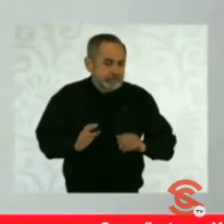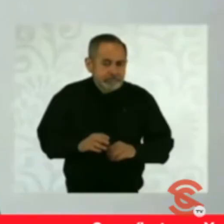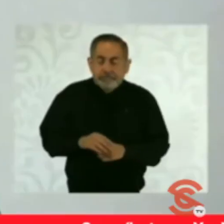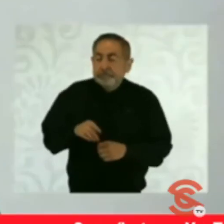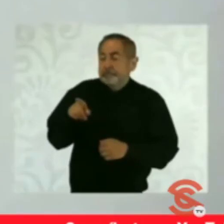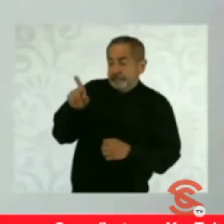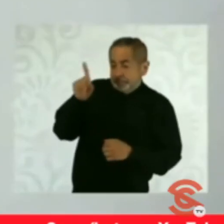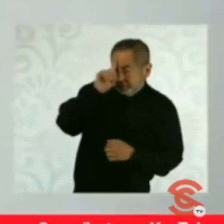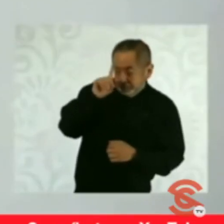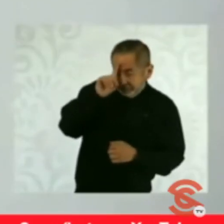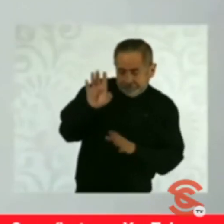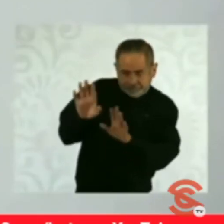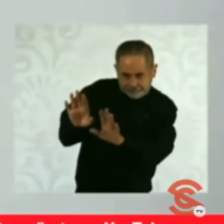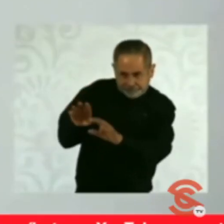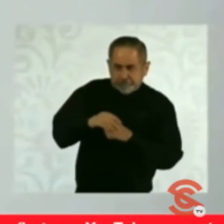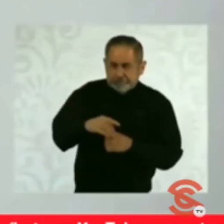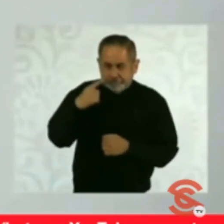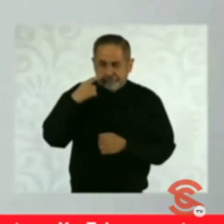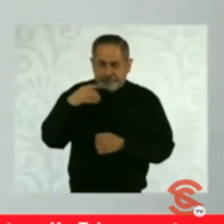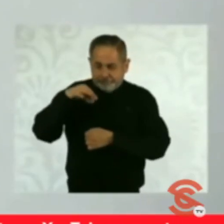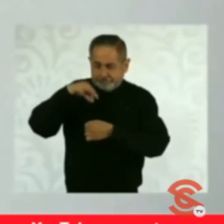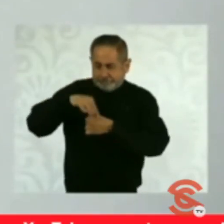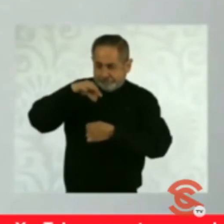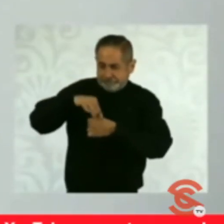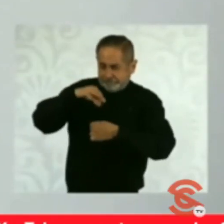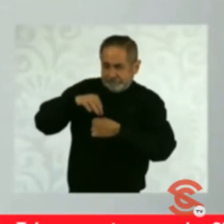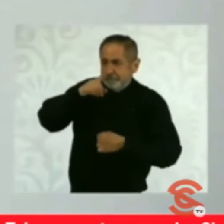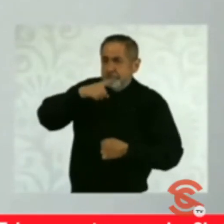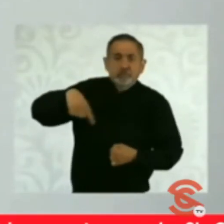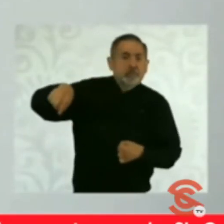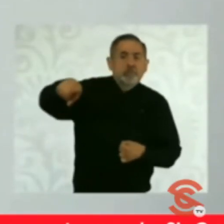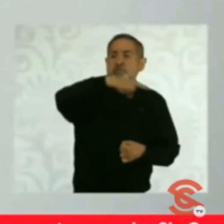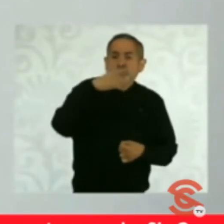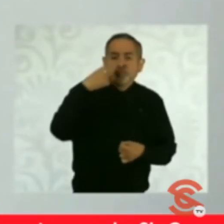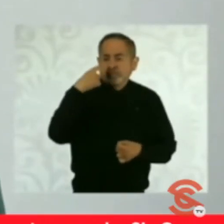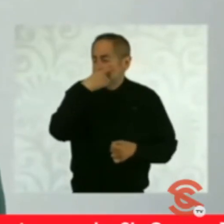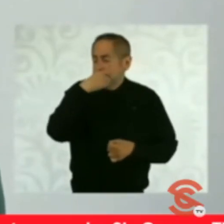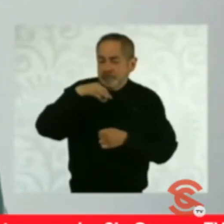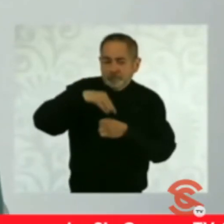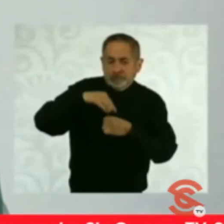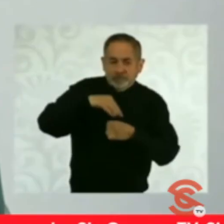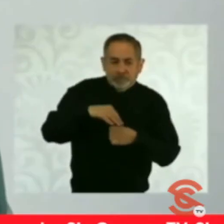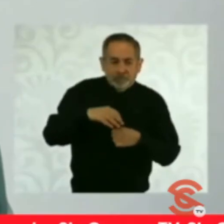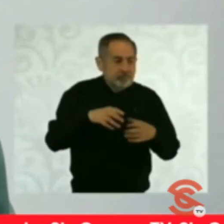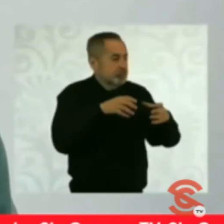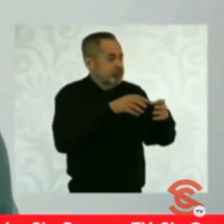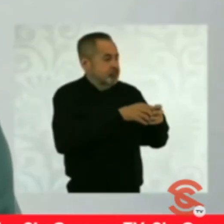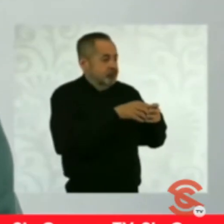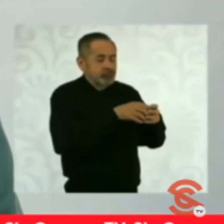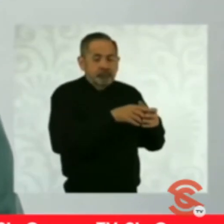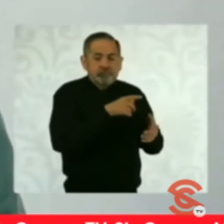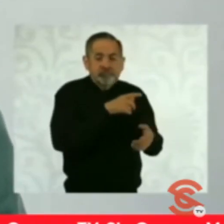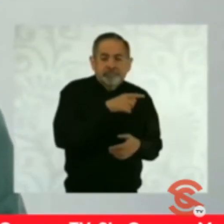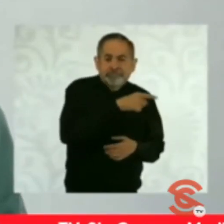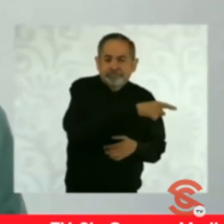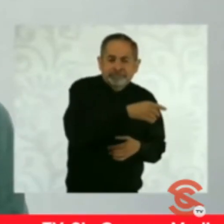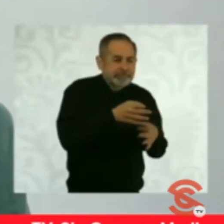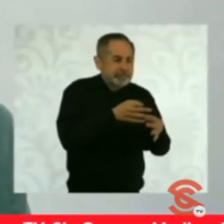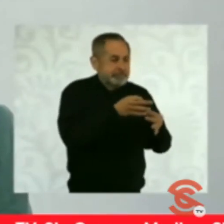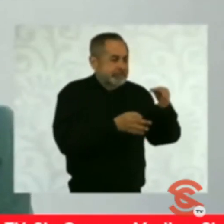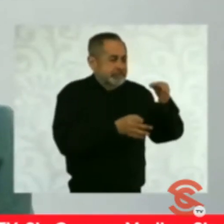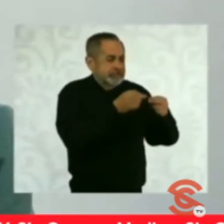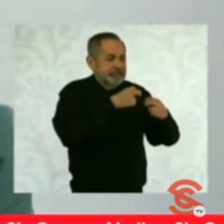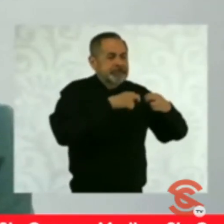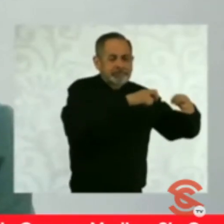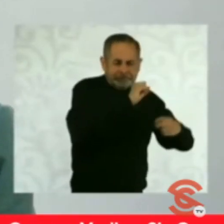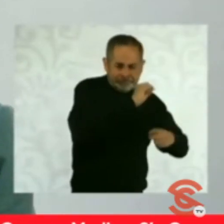que se elijan por voto popular a las y los ministros, pero no a los magistrados y a los jueces.